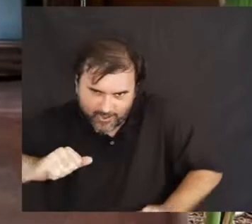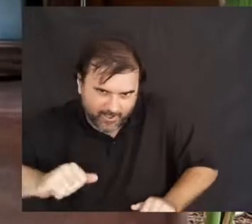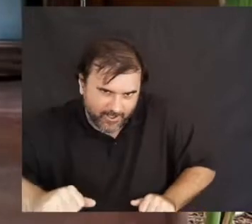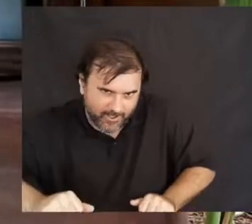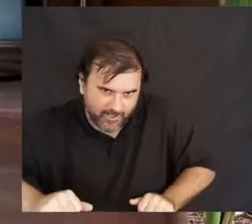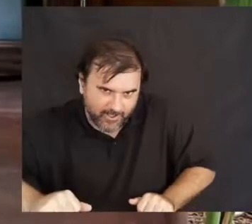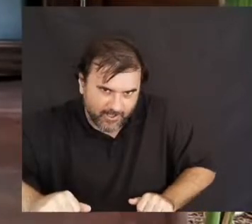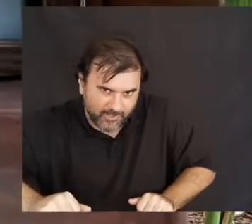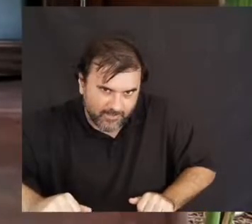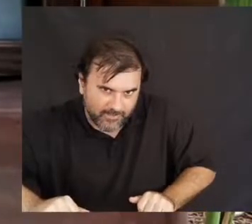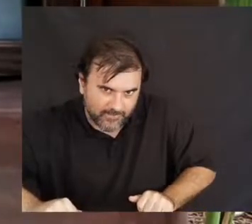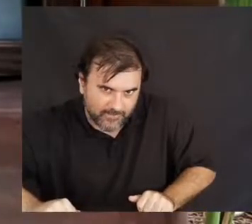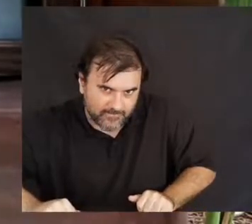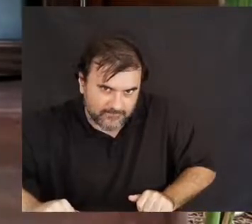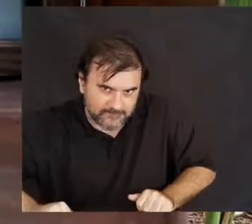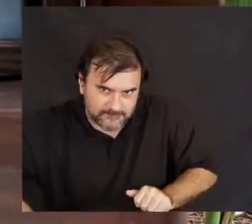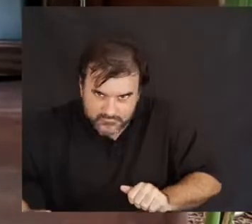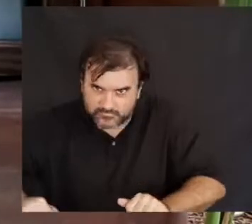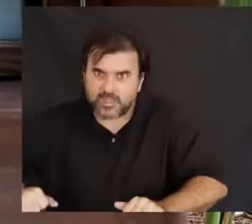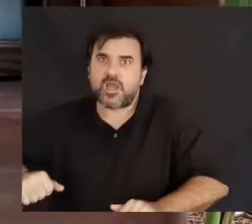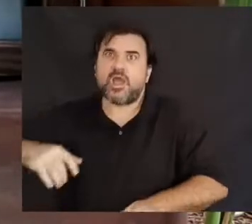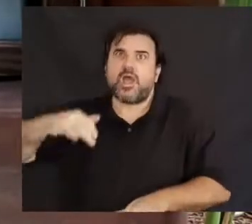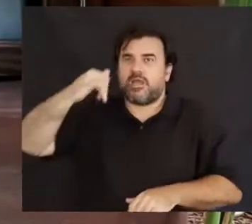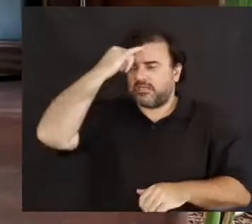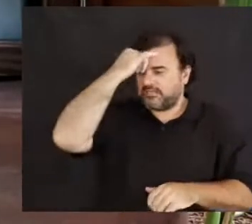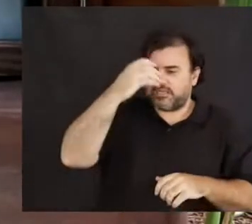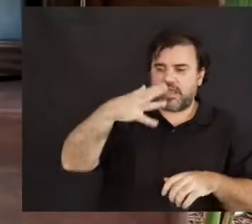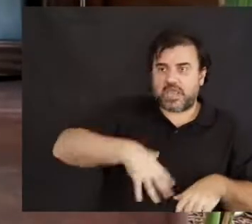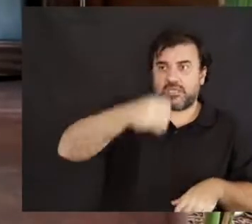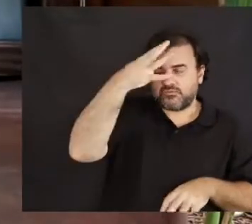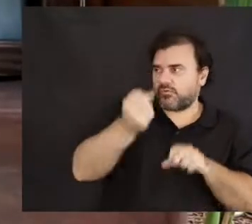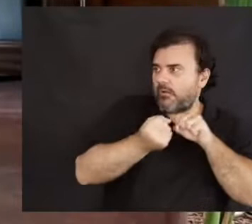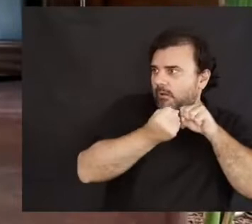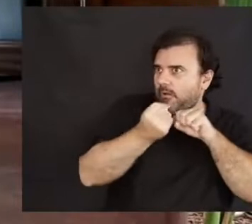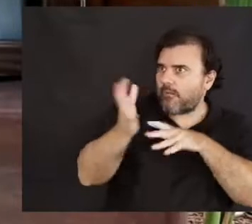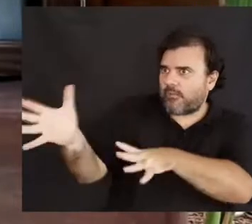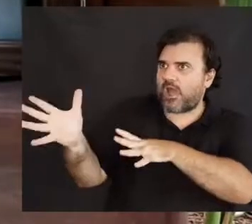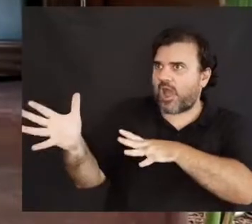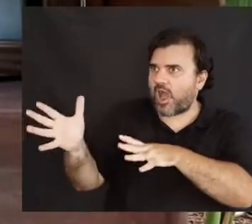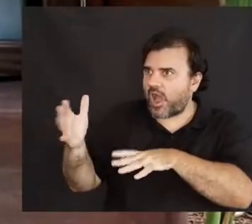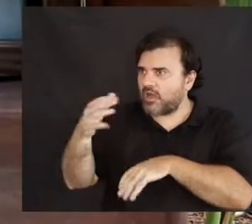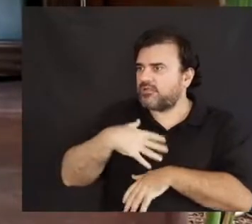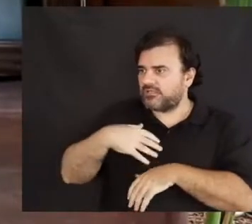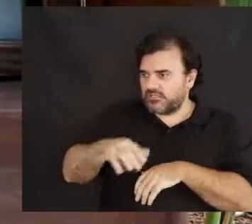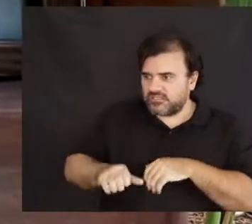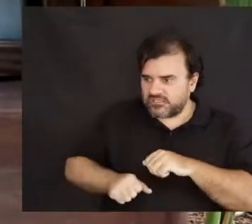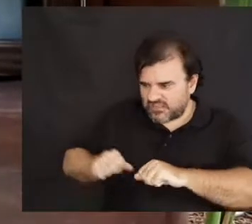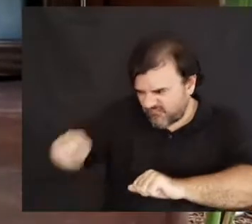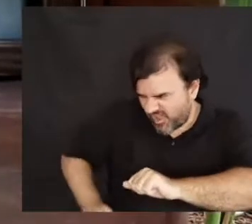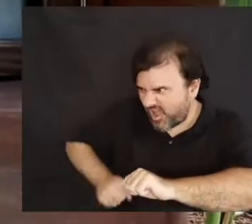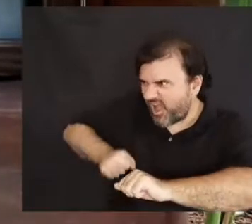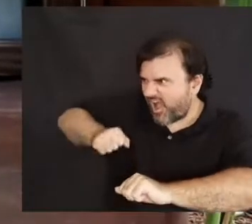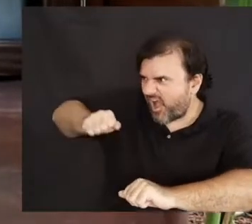Y el Jincho no pudo contenerse y soltó al toro blanco. Este se cuadró receloso, empezó a escarbar la tierra